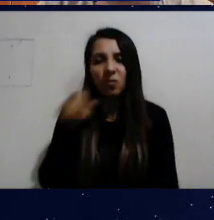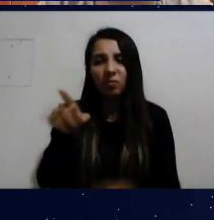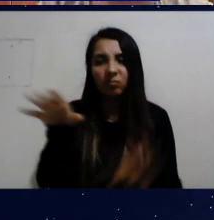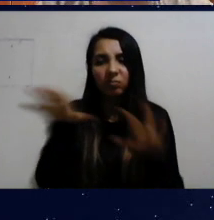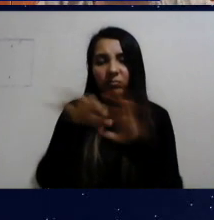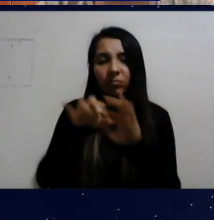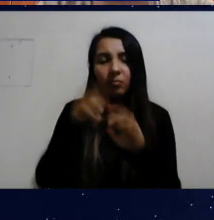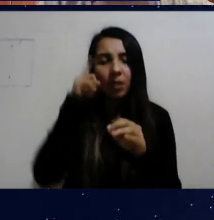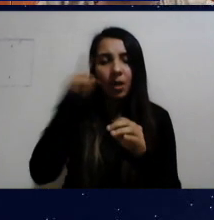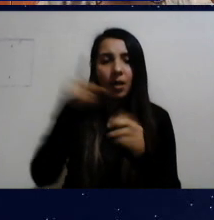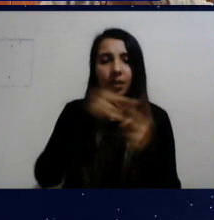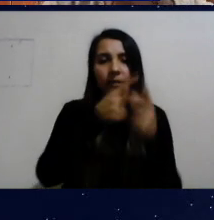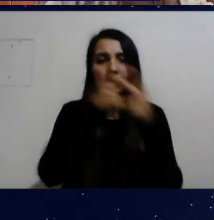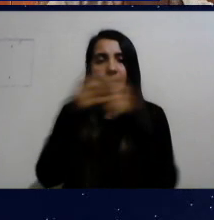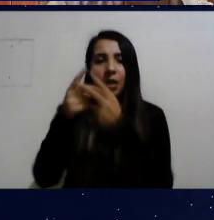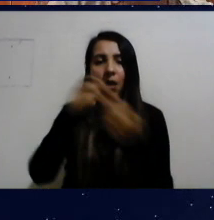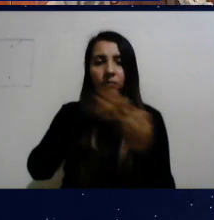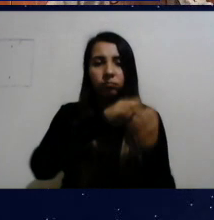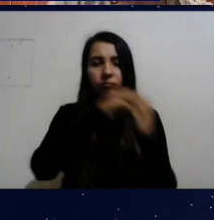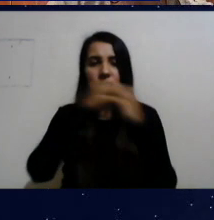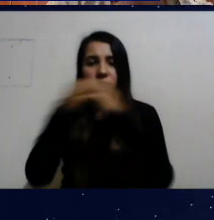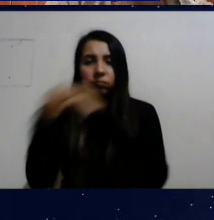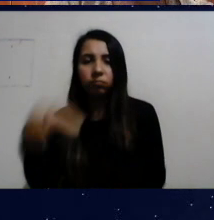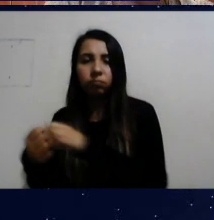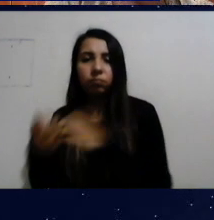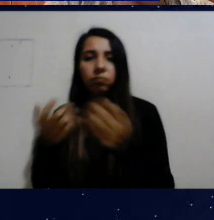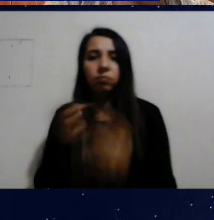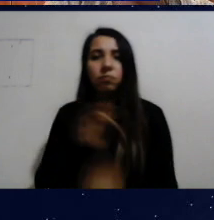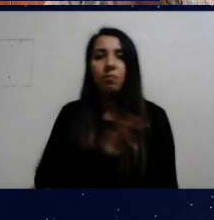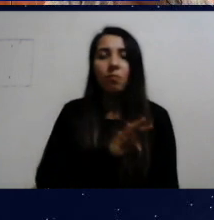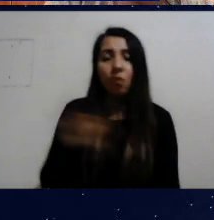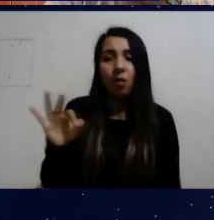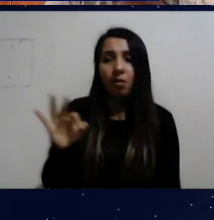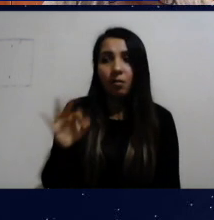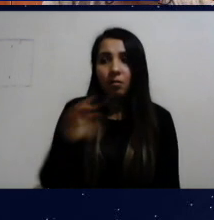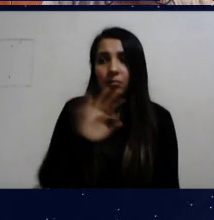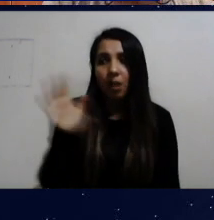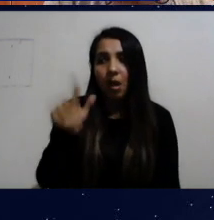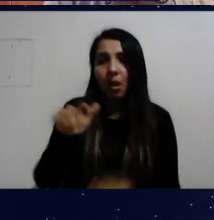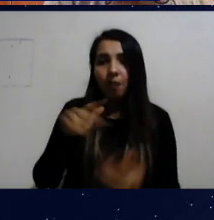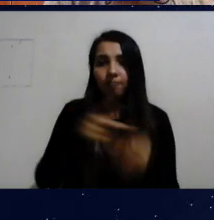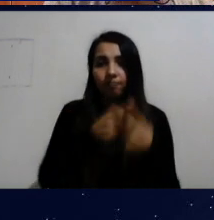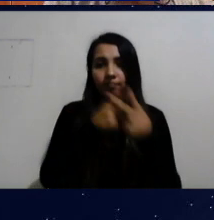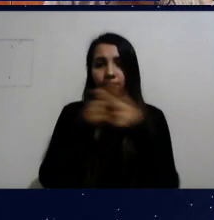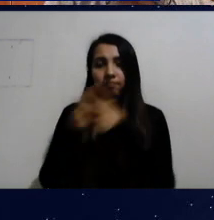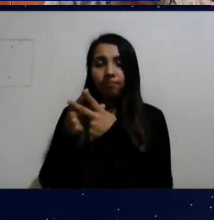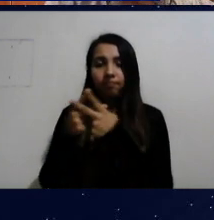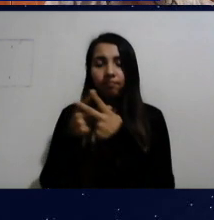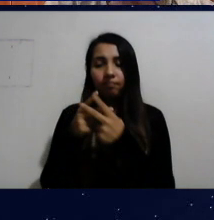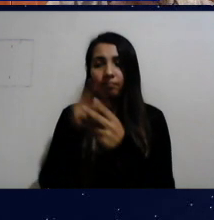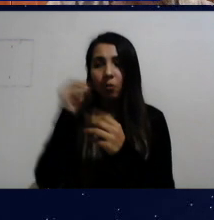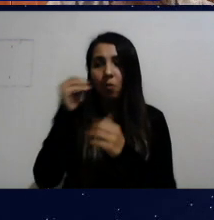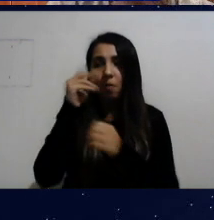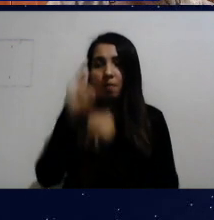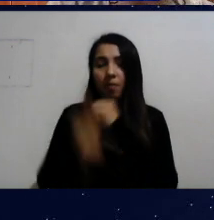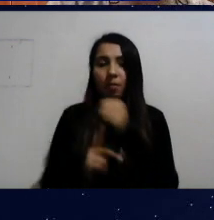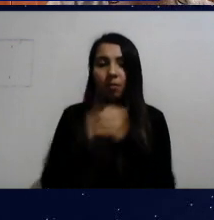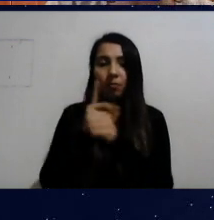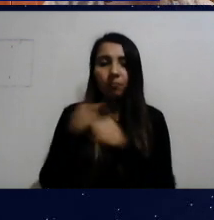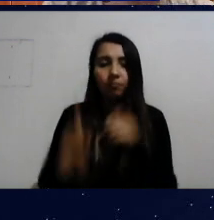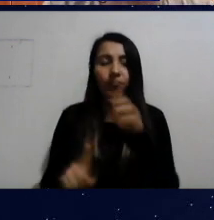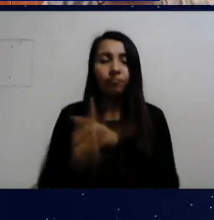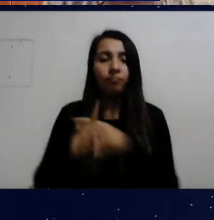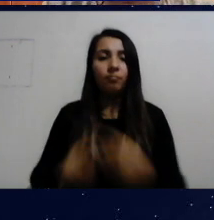requerimiento relacionado con la evolución de la estrella? ¿Podría generarse la vida ya en la etapa de formación de